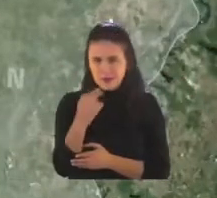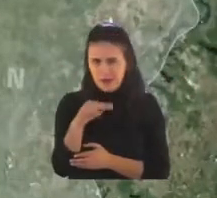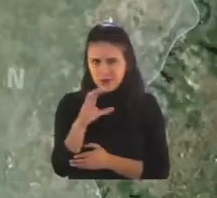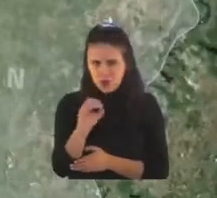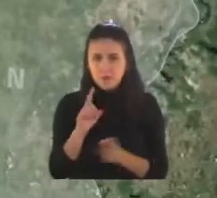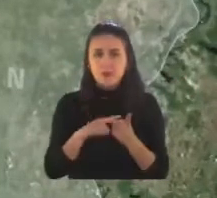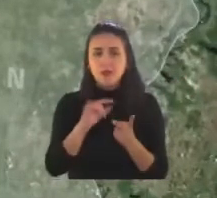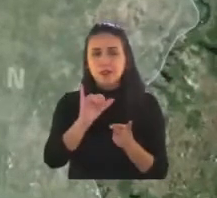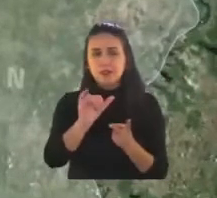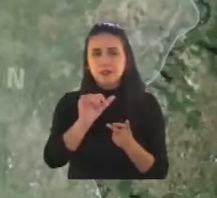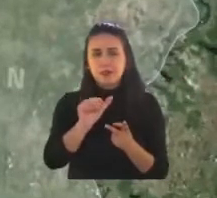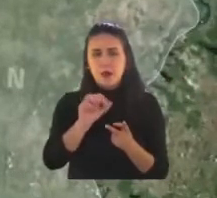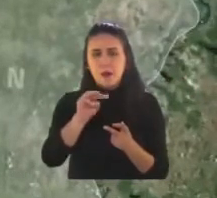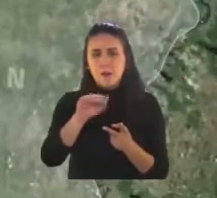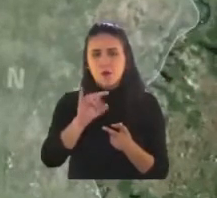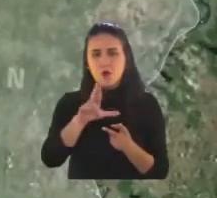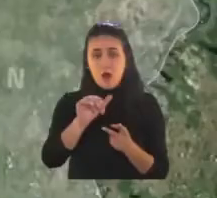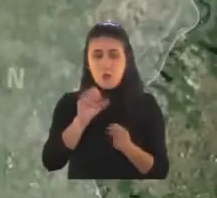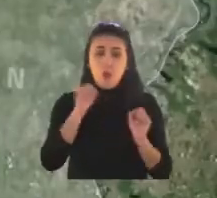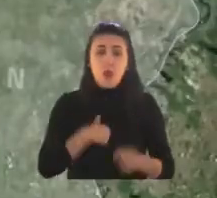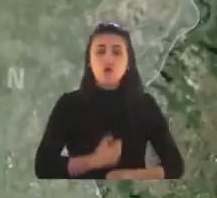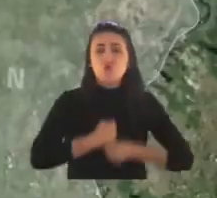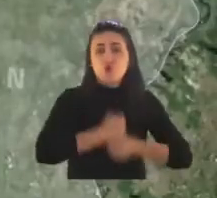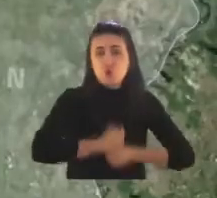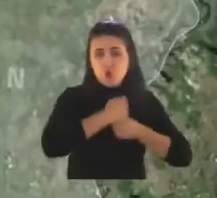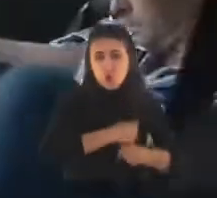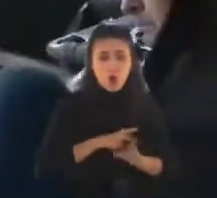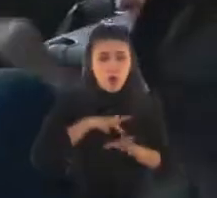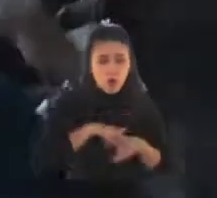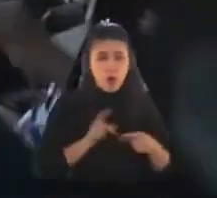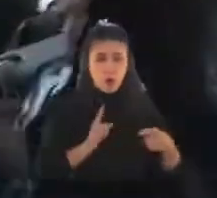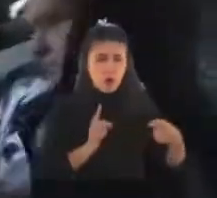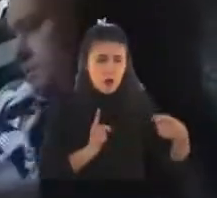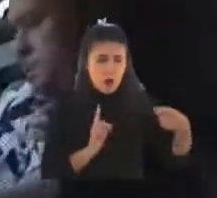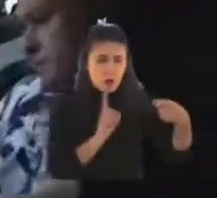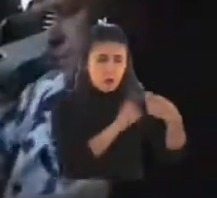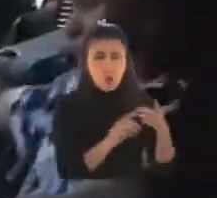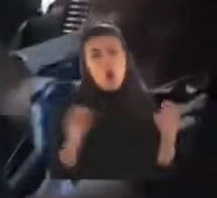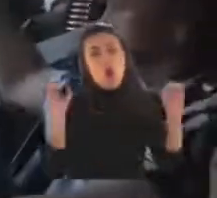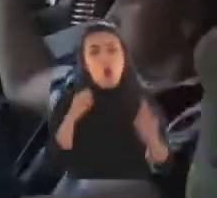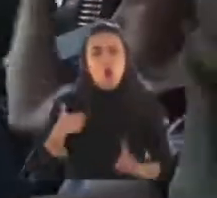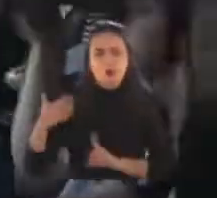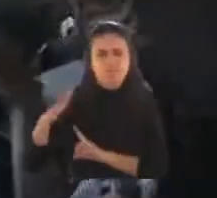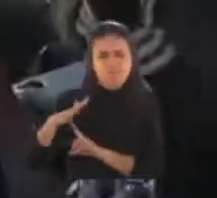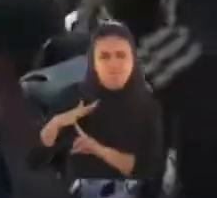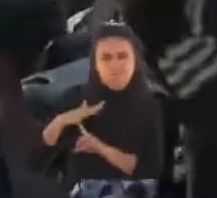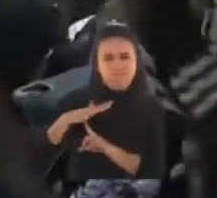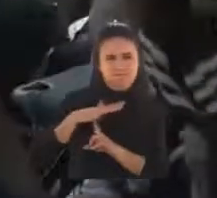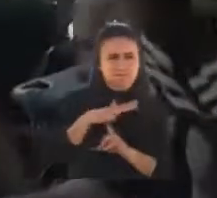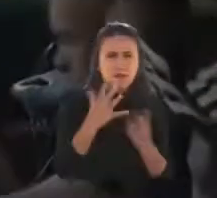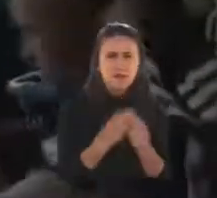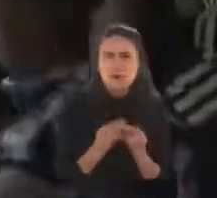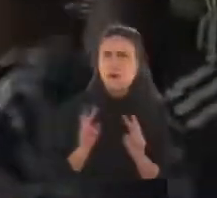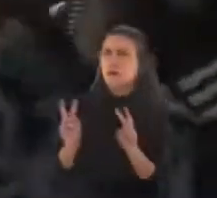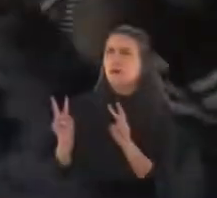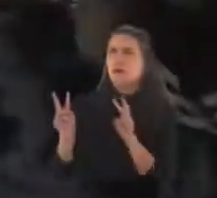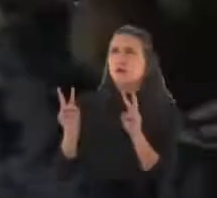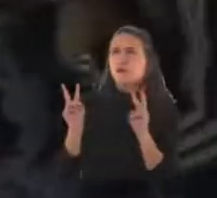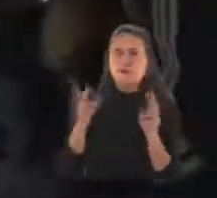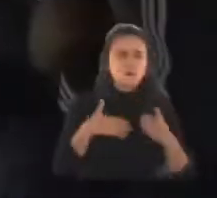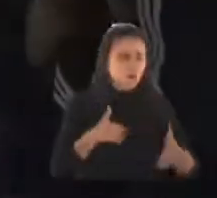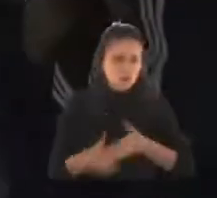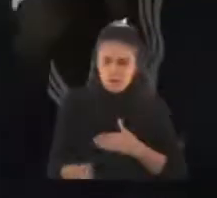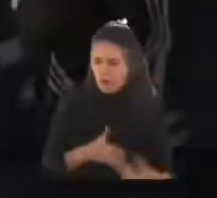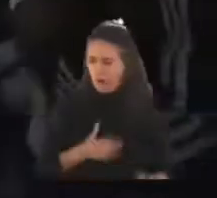a los que sólo se puede llegar a caballo o por aire en tierra la comunidad expectante y no importa atravesar la